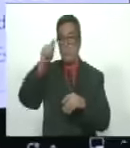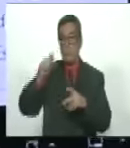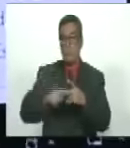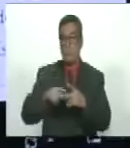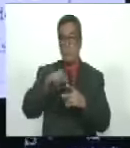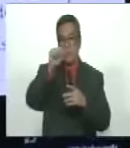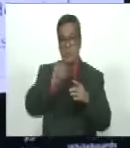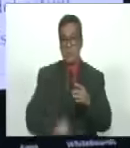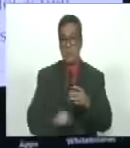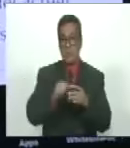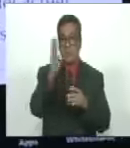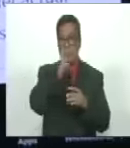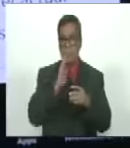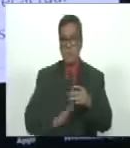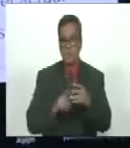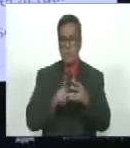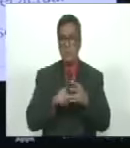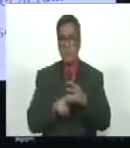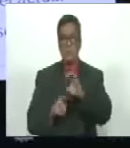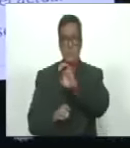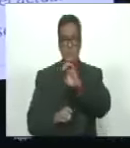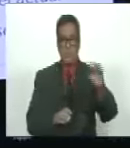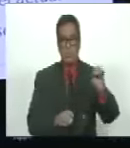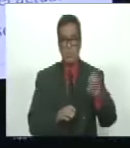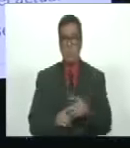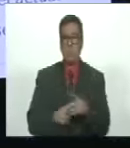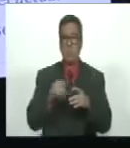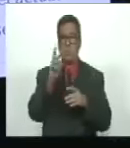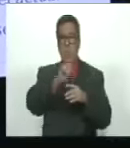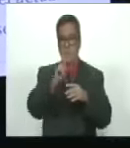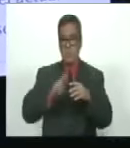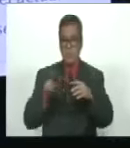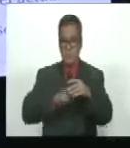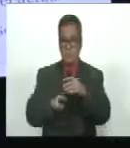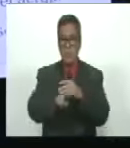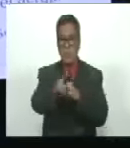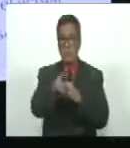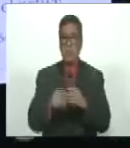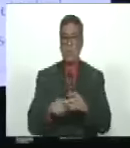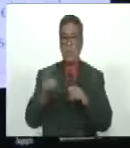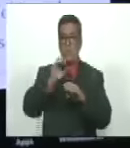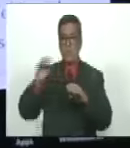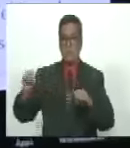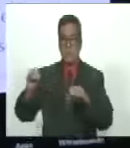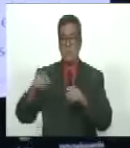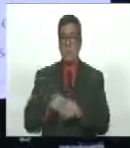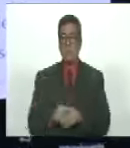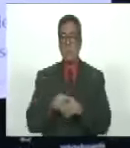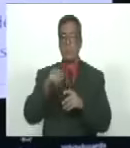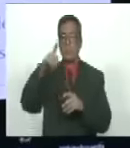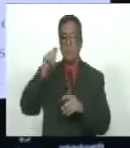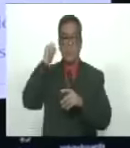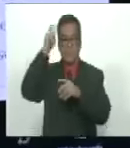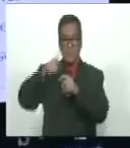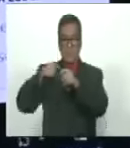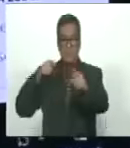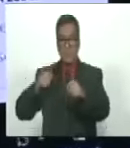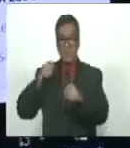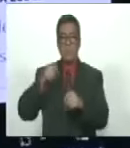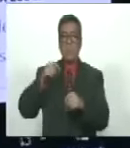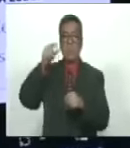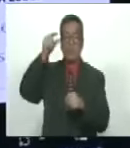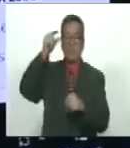sur con Brasil, al este con el río Esequibo y por el oeste con los estados Delta, Macuro y